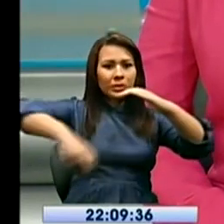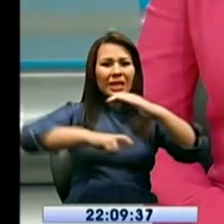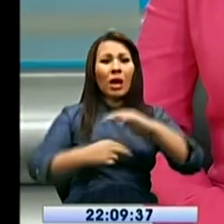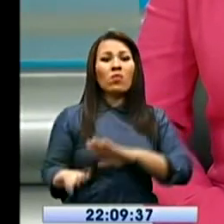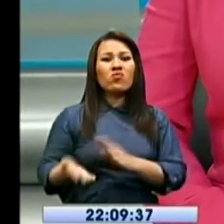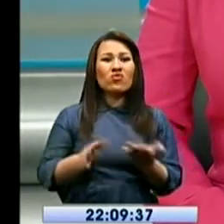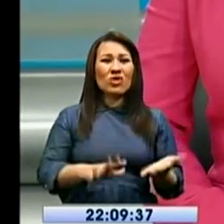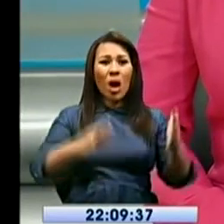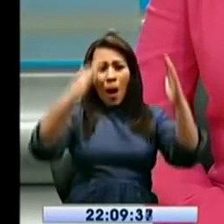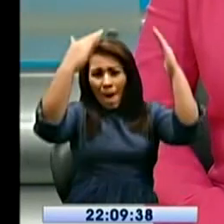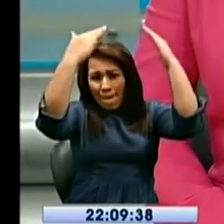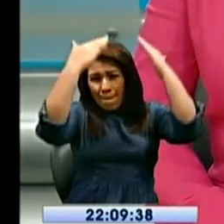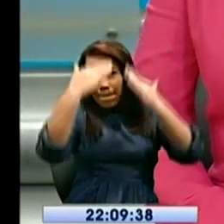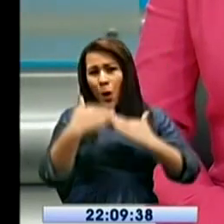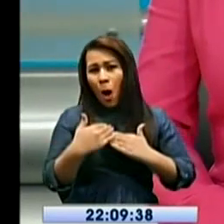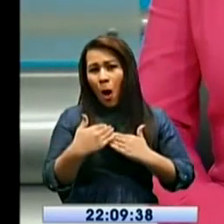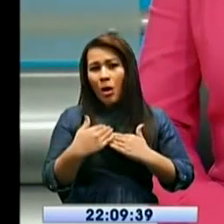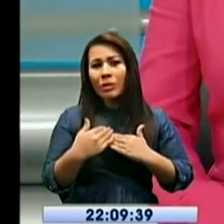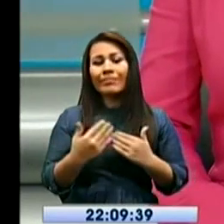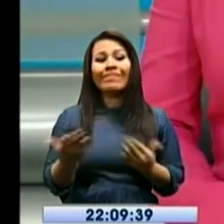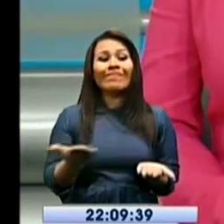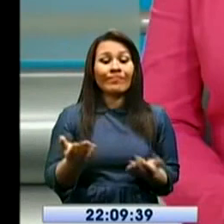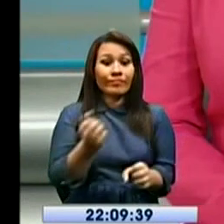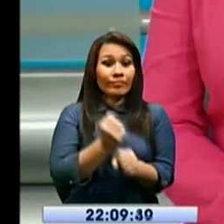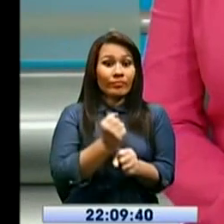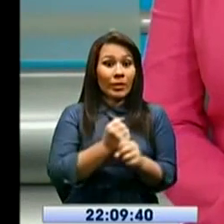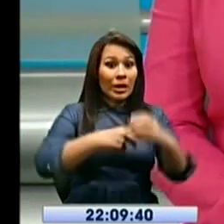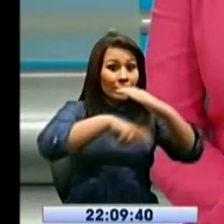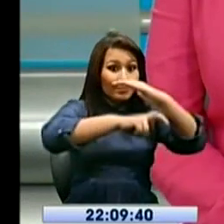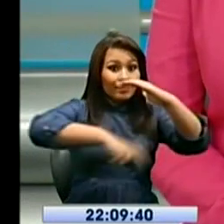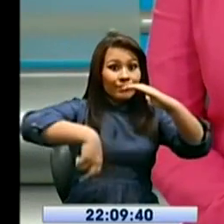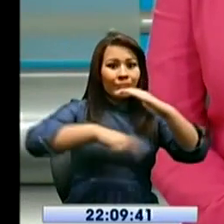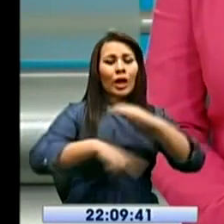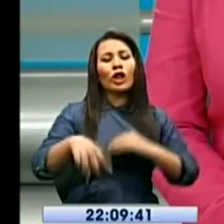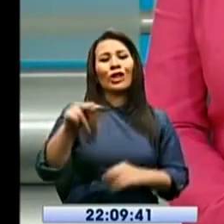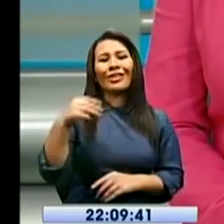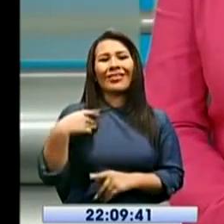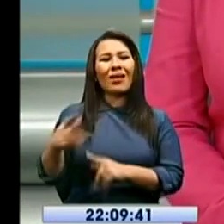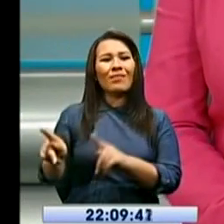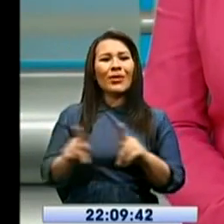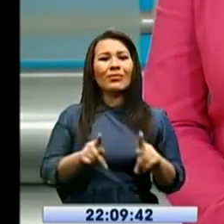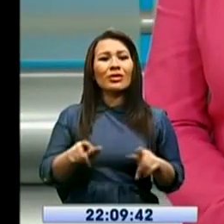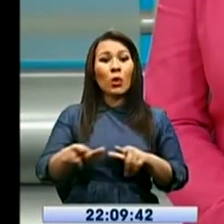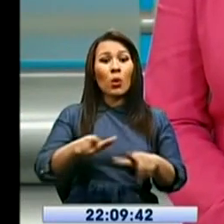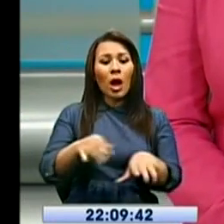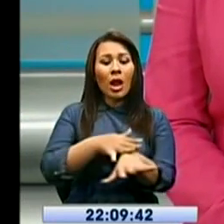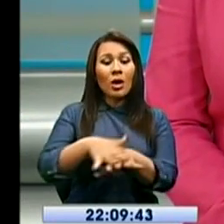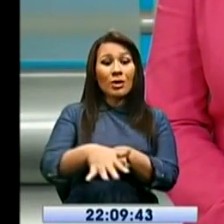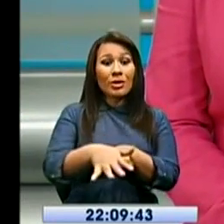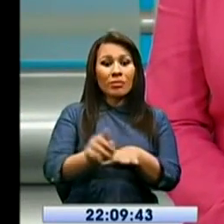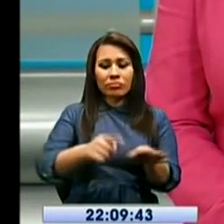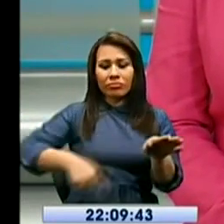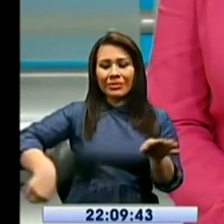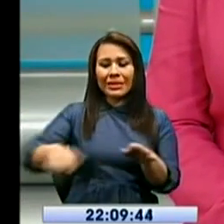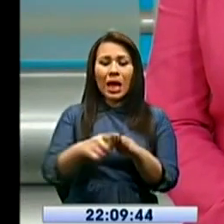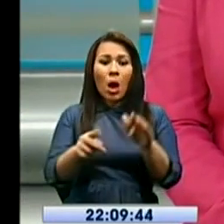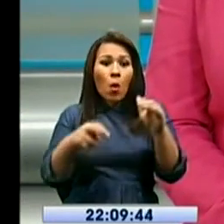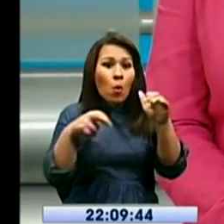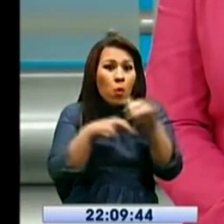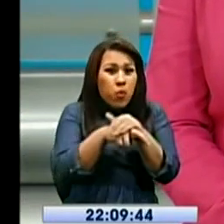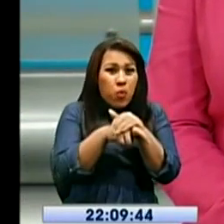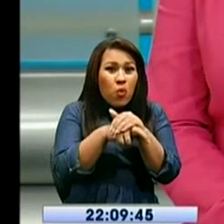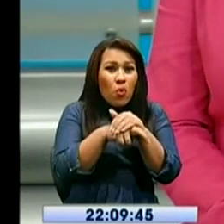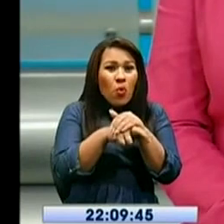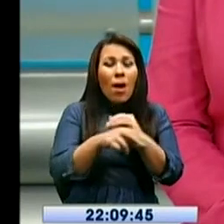por toneladas de tierra. Ellos laboraban en una minera ilegal ubicada en el sitio Los Ríos y se quedaron dentro del túnel